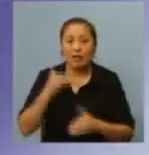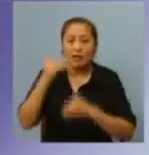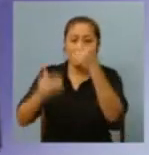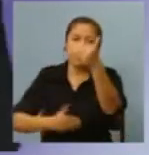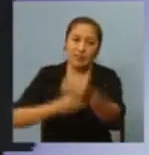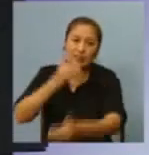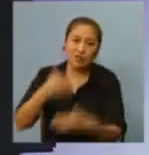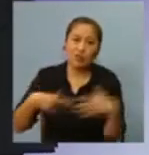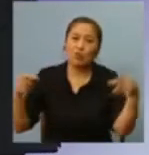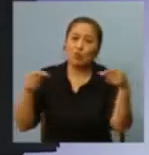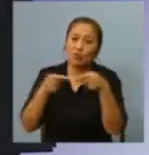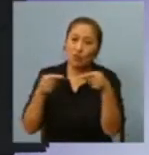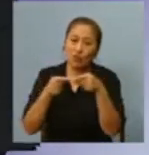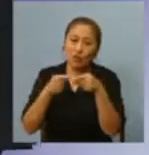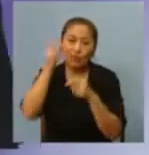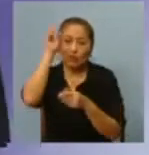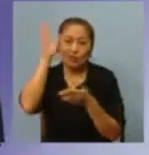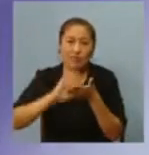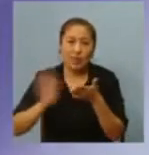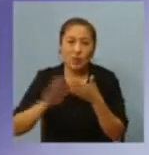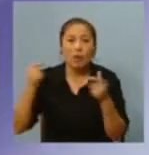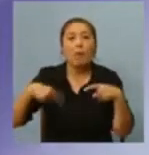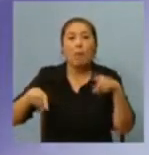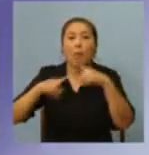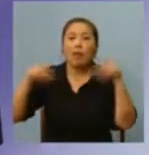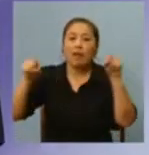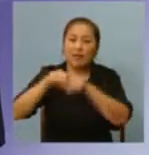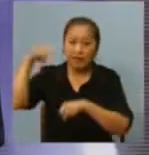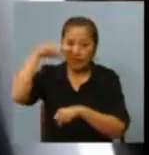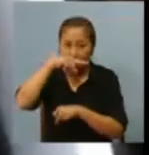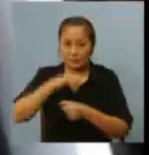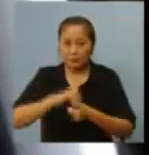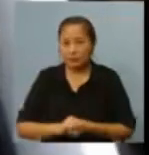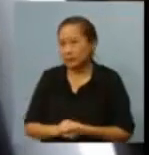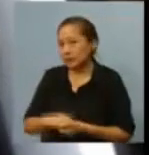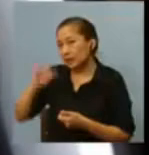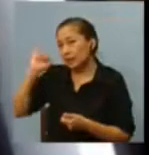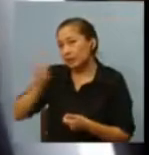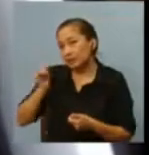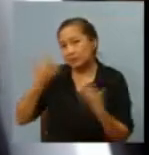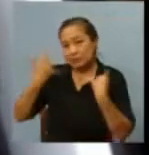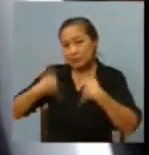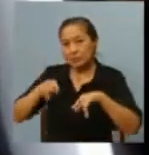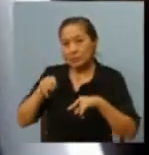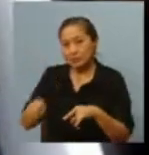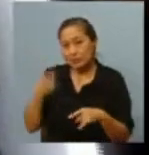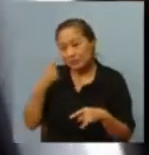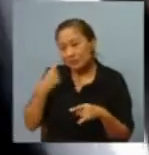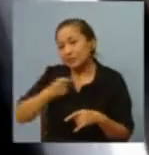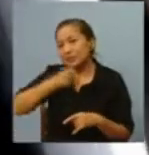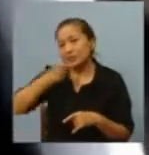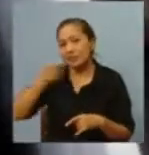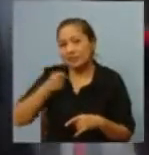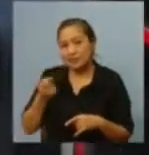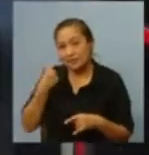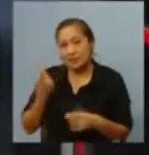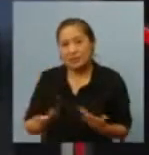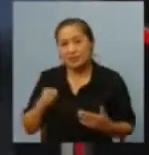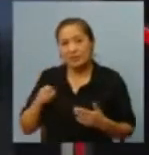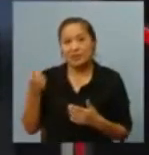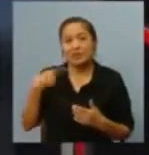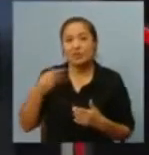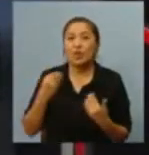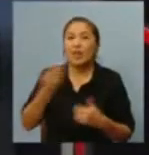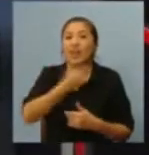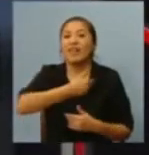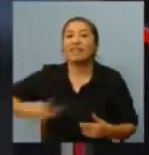cabo este programa, esta iniciativa por parte de Canal 7. Así es. Normalmente los debates se deberían hacer desde